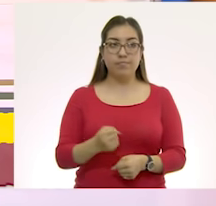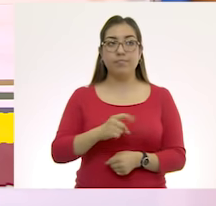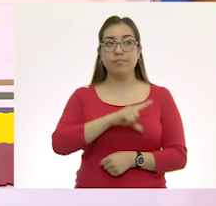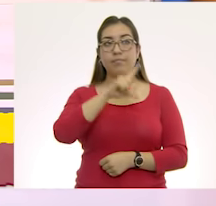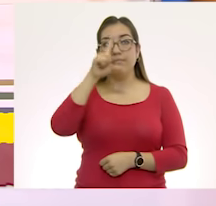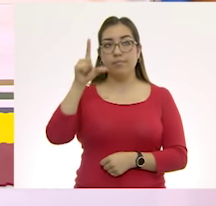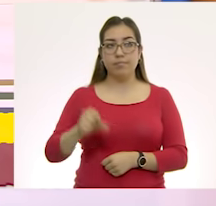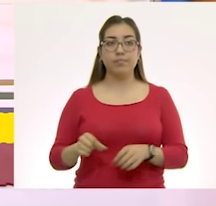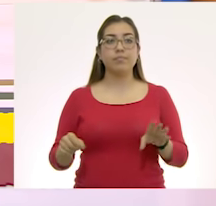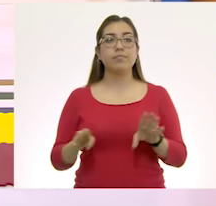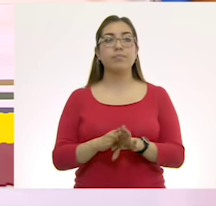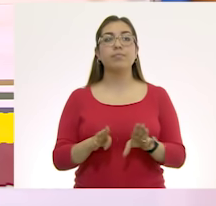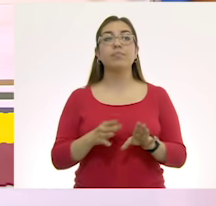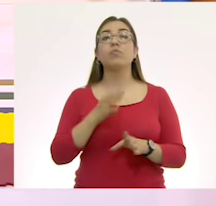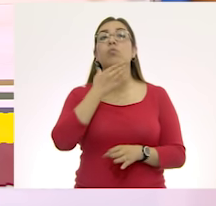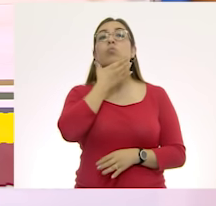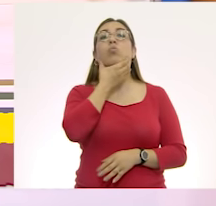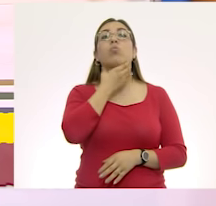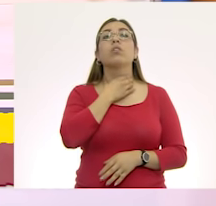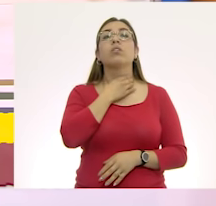flexión del cuello al frente y atrás.